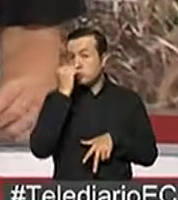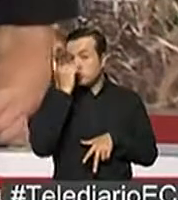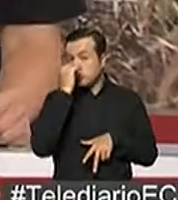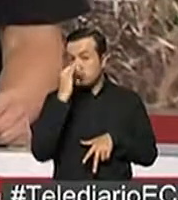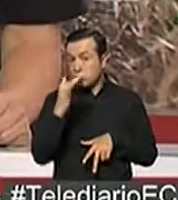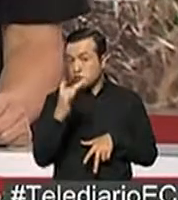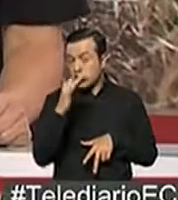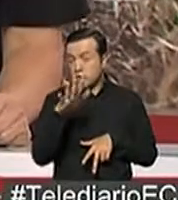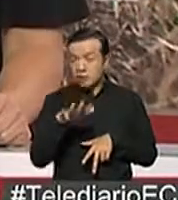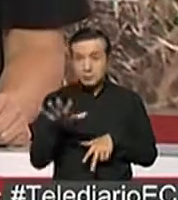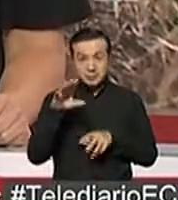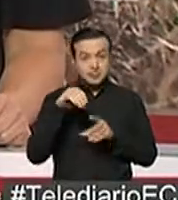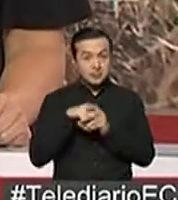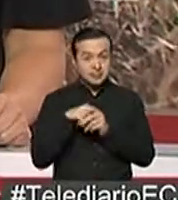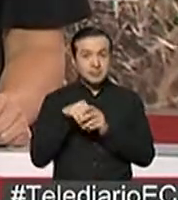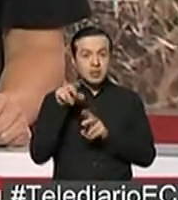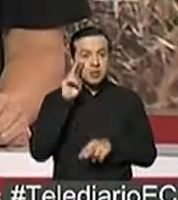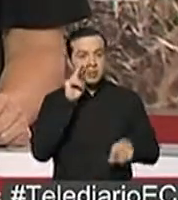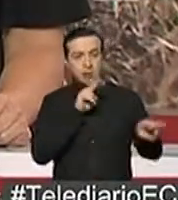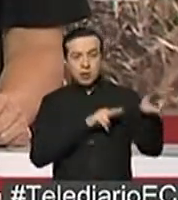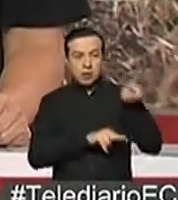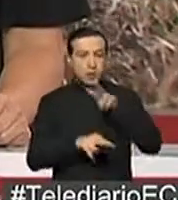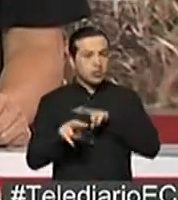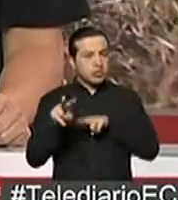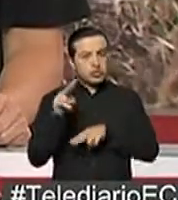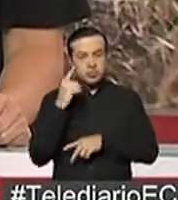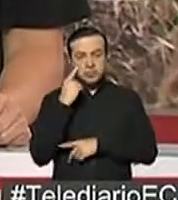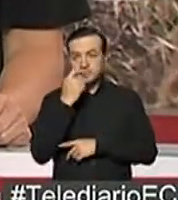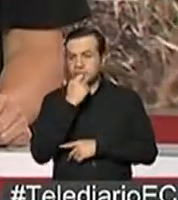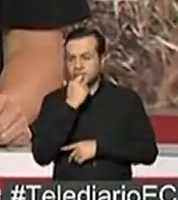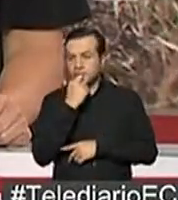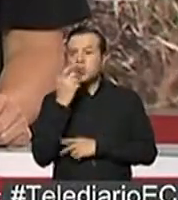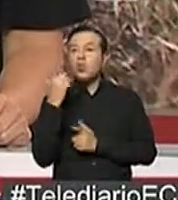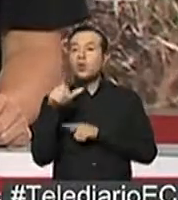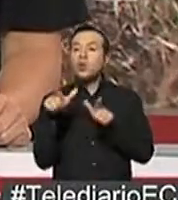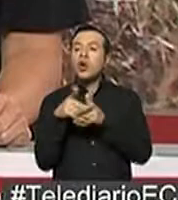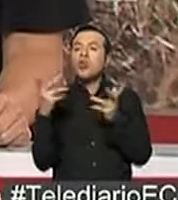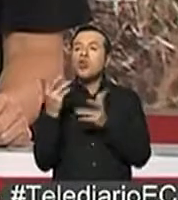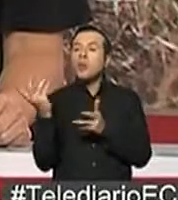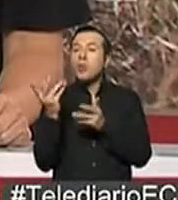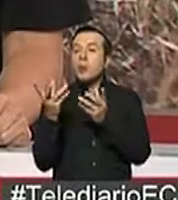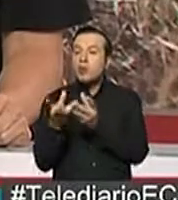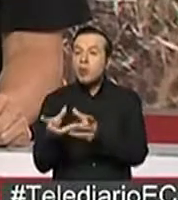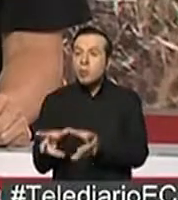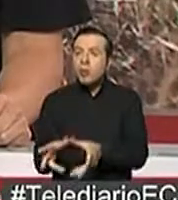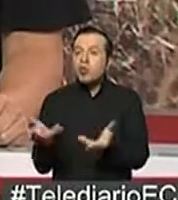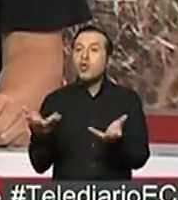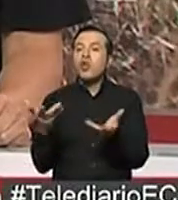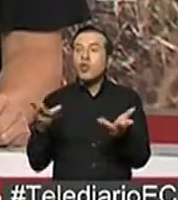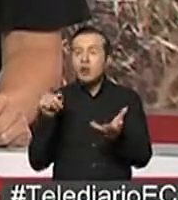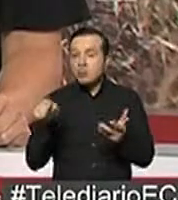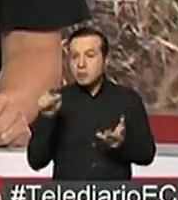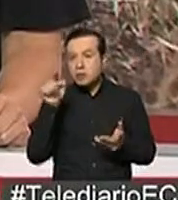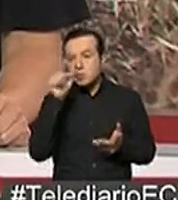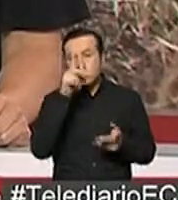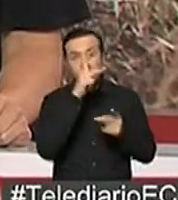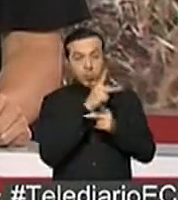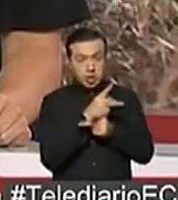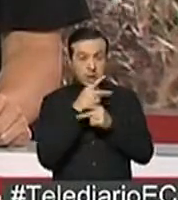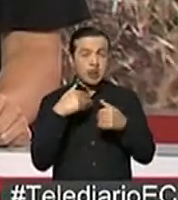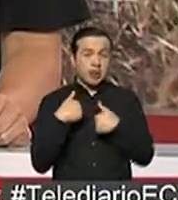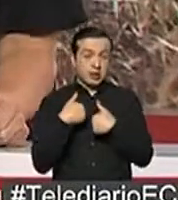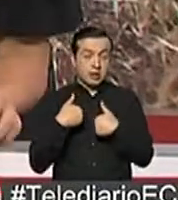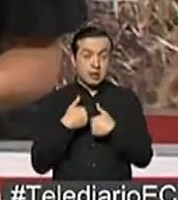Islas Galápagos. Mediante un monitoreo, los científicos buscan identificar los sitios de anidación para garantizar la supervivencia de esta